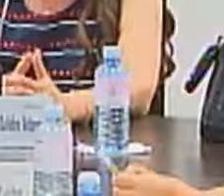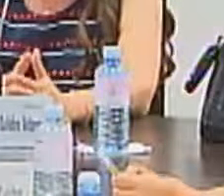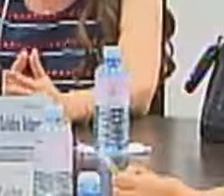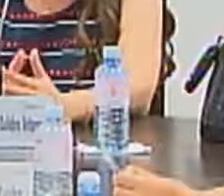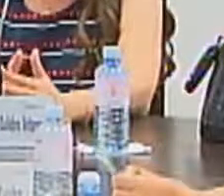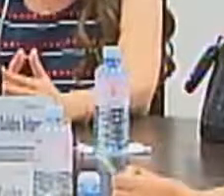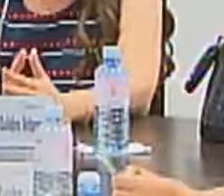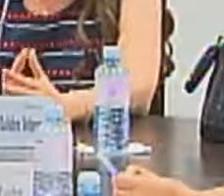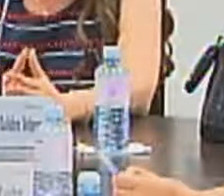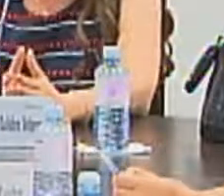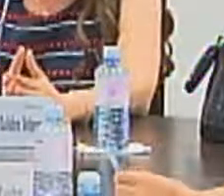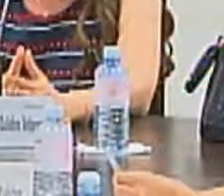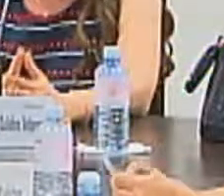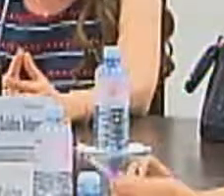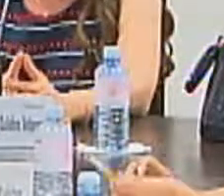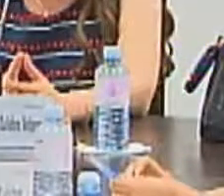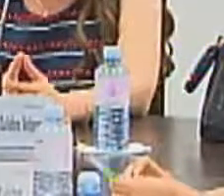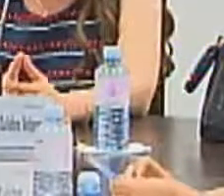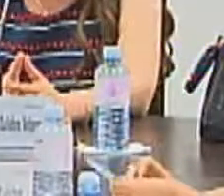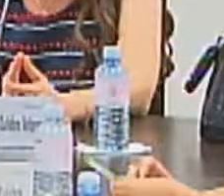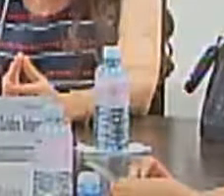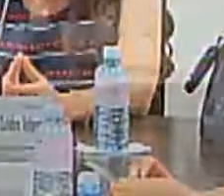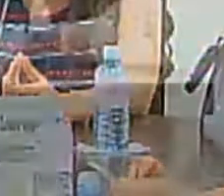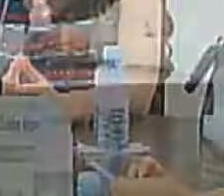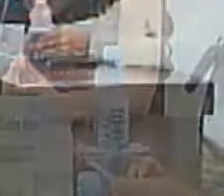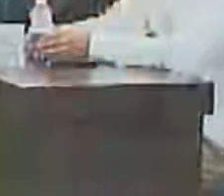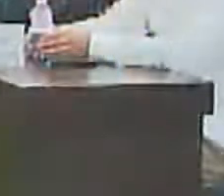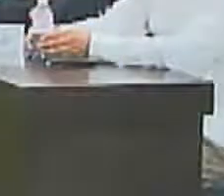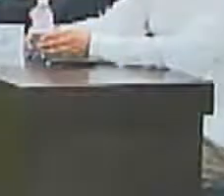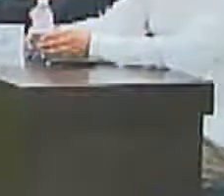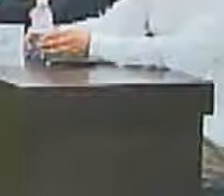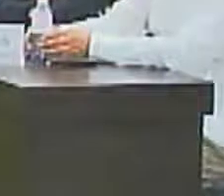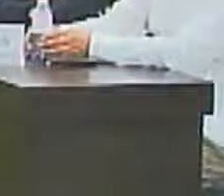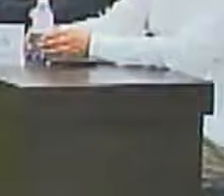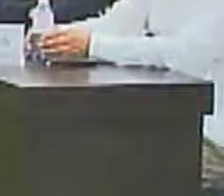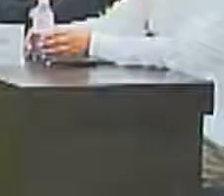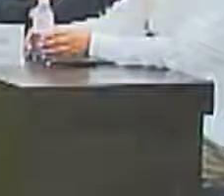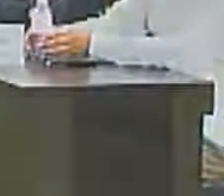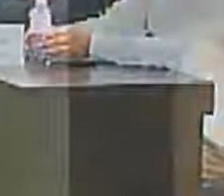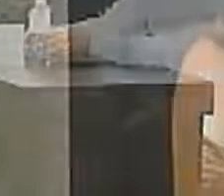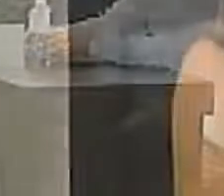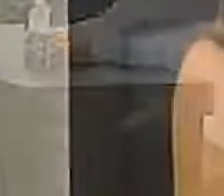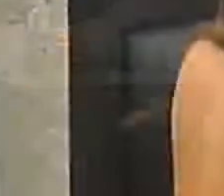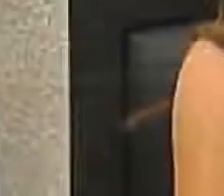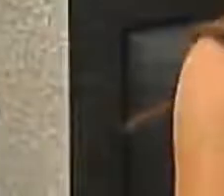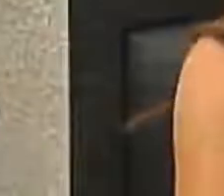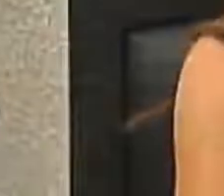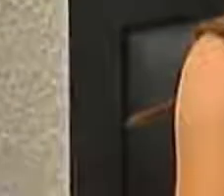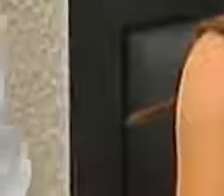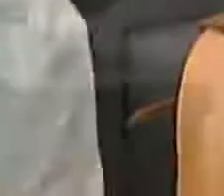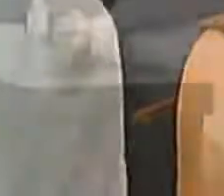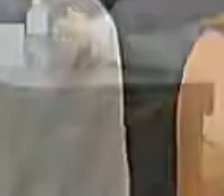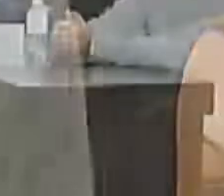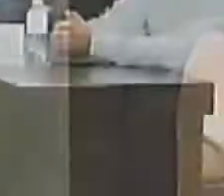la secretaría del campo tiene el uso de la palabra el secretario del campo muchas gracias diputado